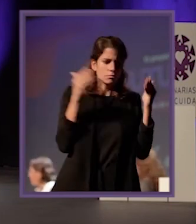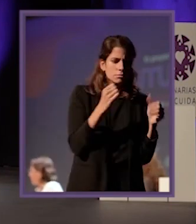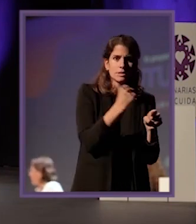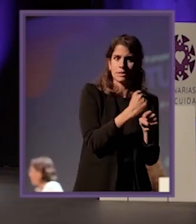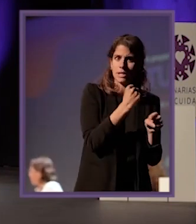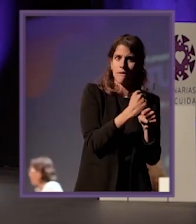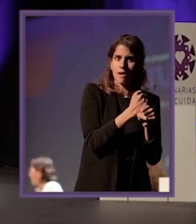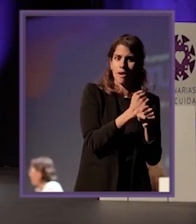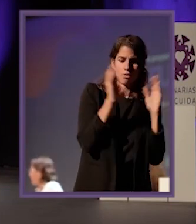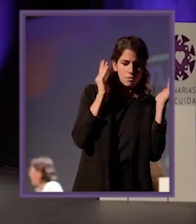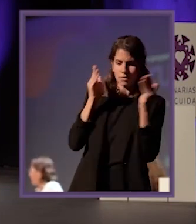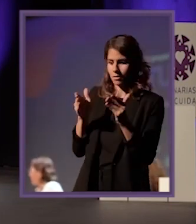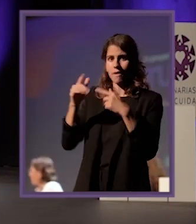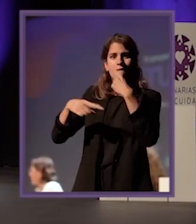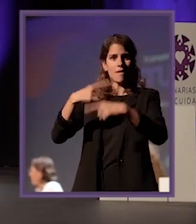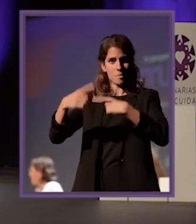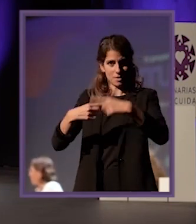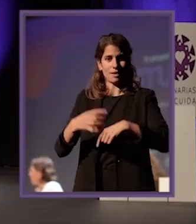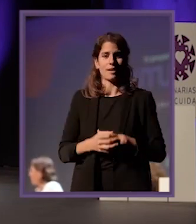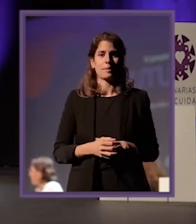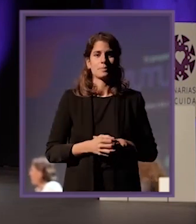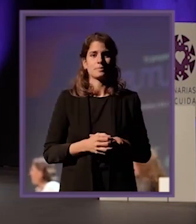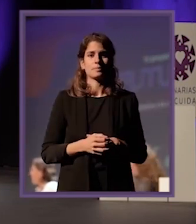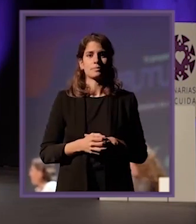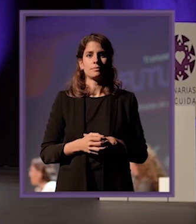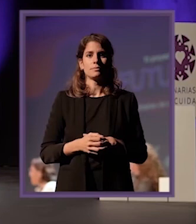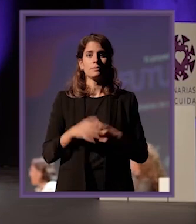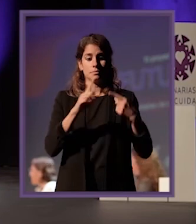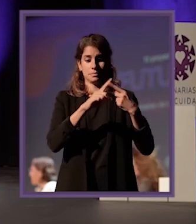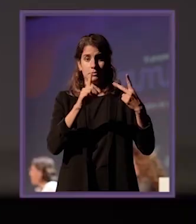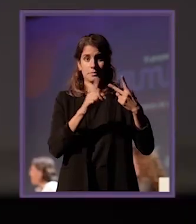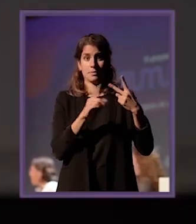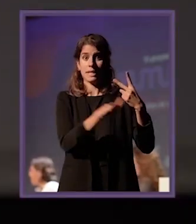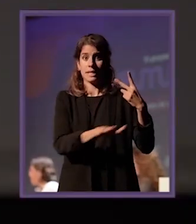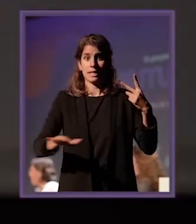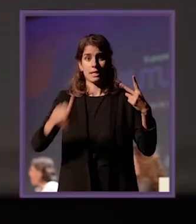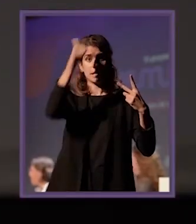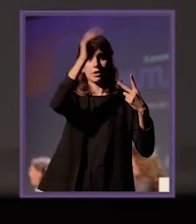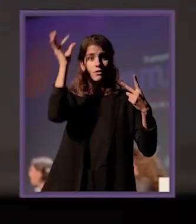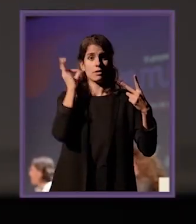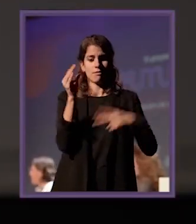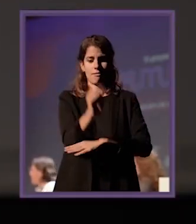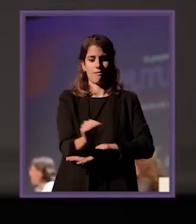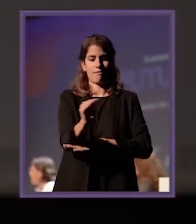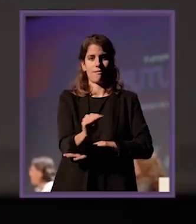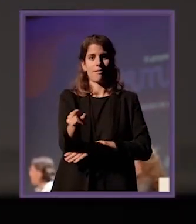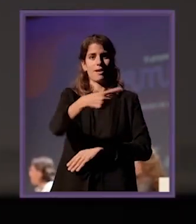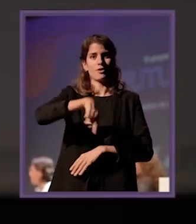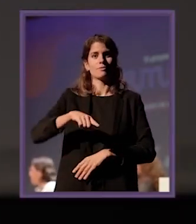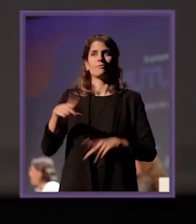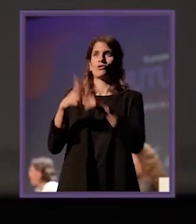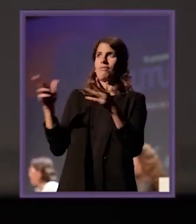pero también a la familia. También dedicada a esos niños y niñas que se van a sentir cuidados y protegidos por su